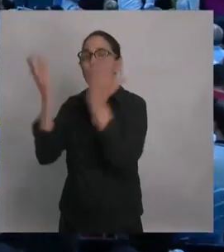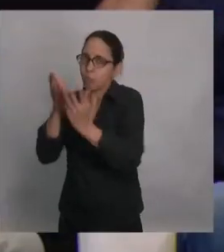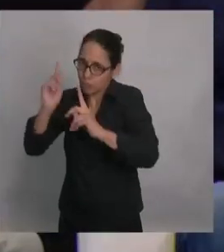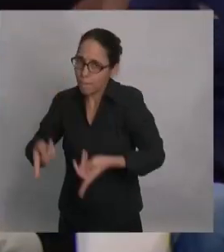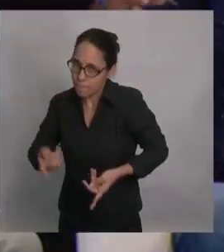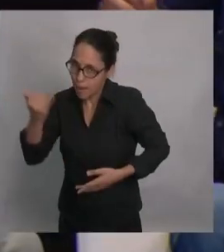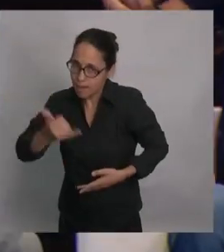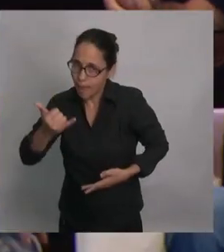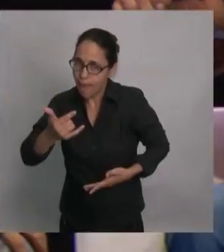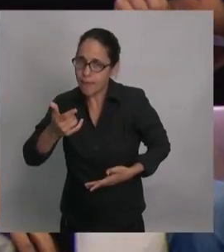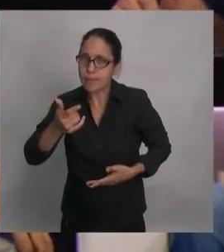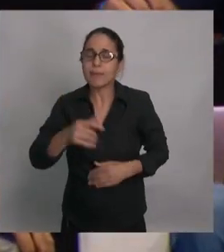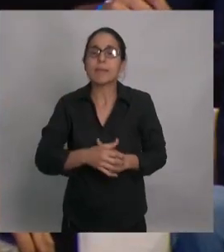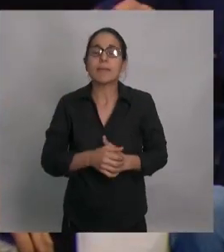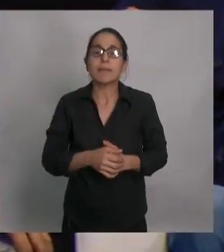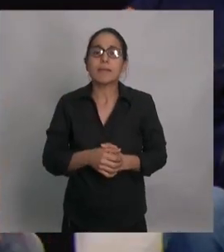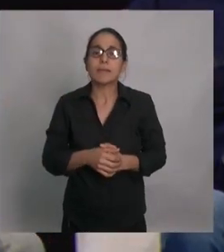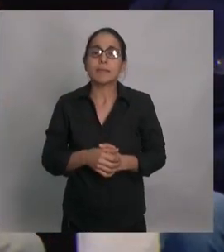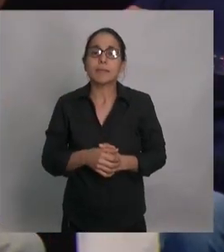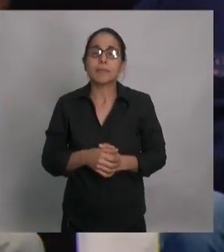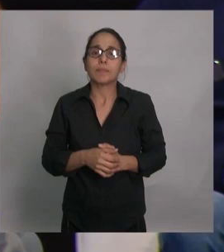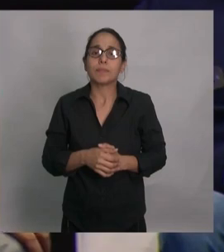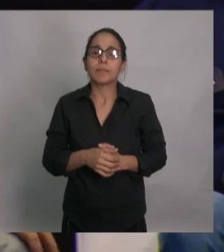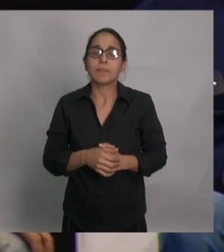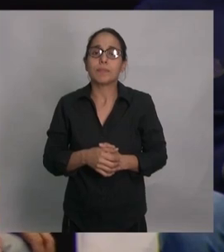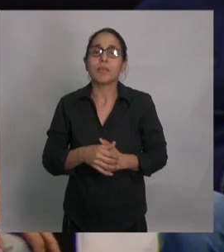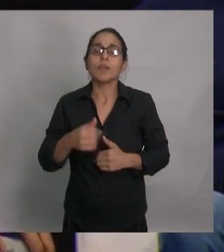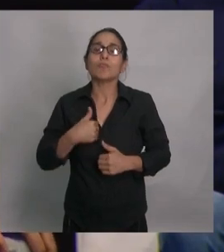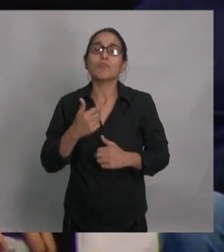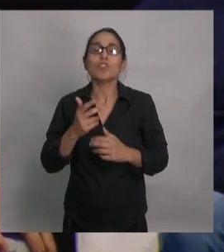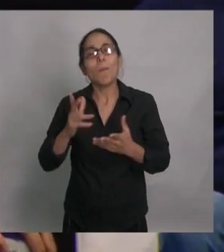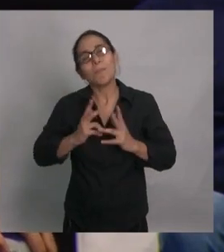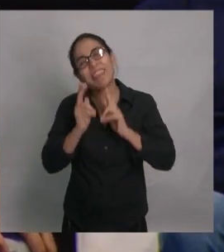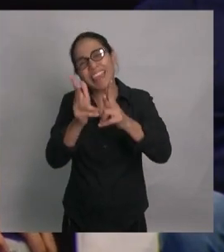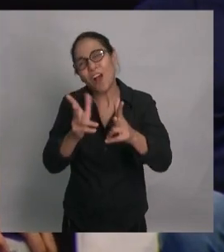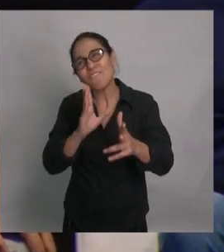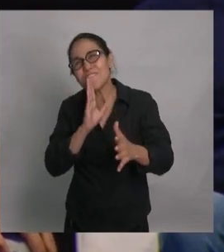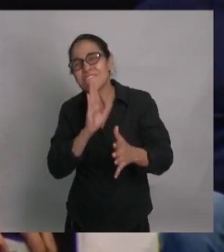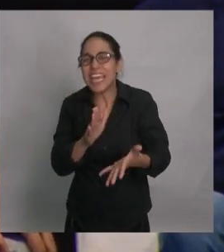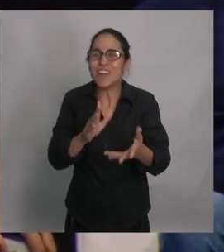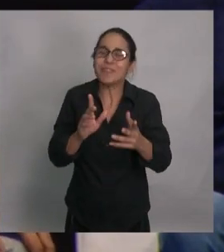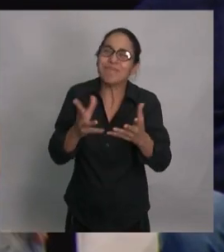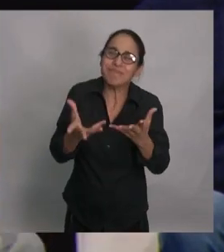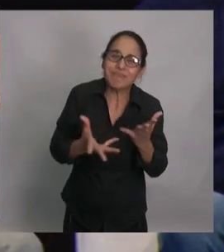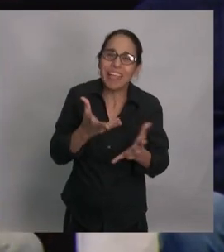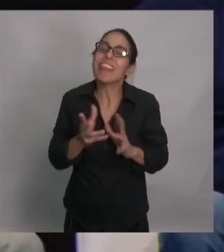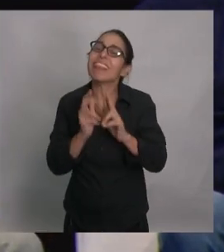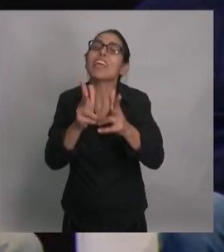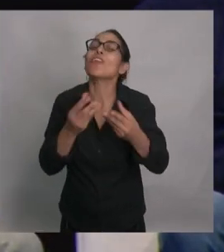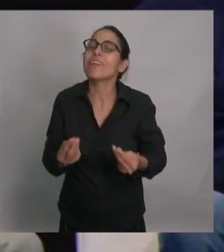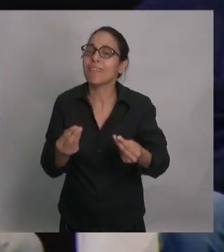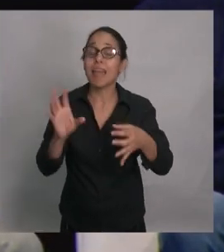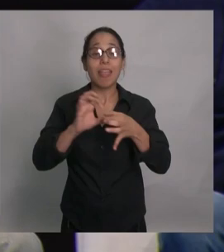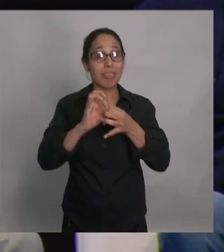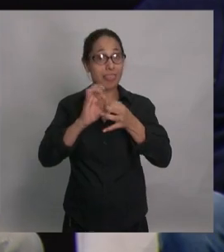Creo que expresa algo que, ahora ahí suena feo como lo digo, pero expresa que la democracia,